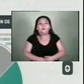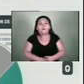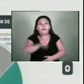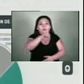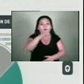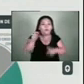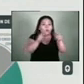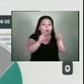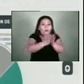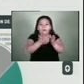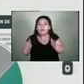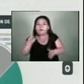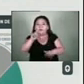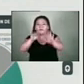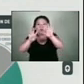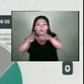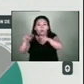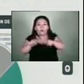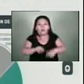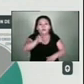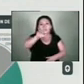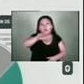10 a 19 años son